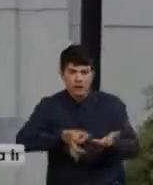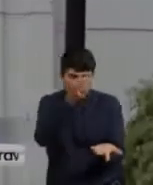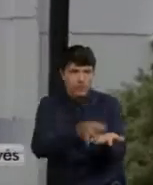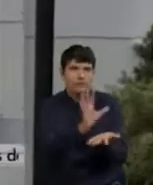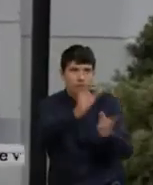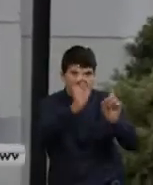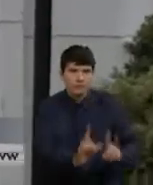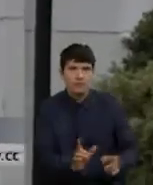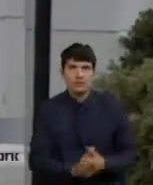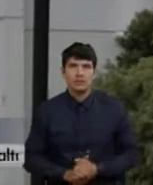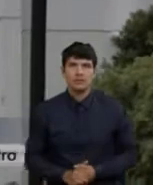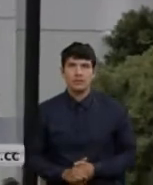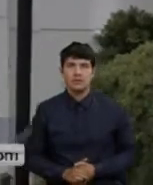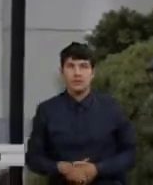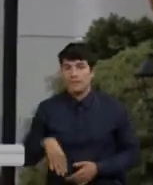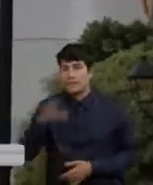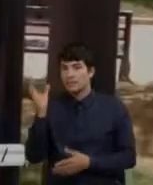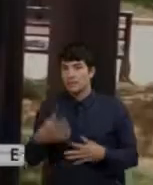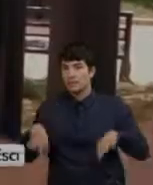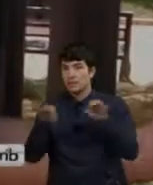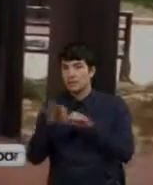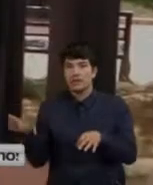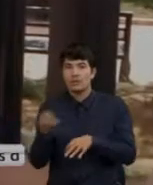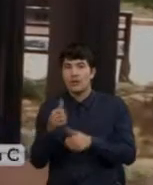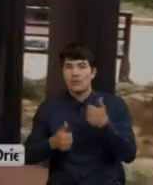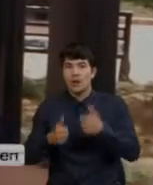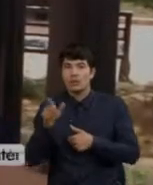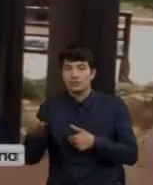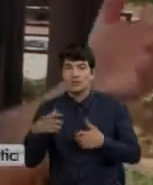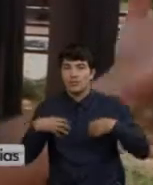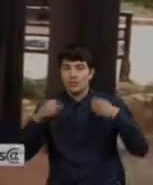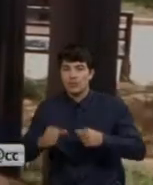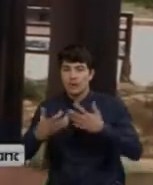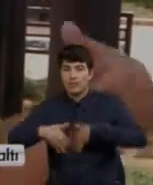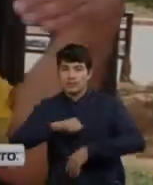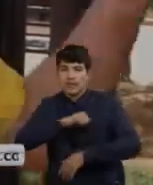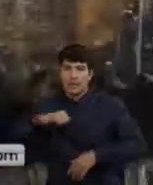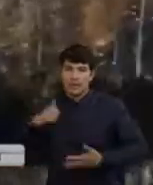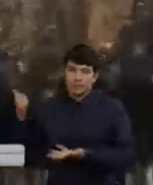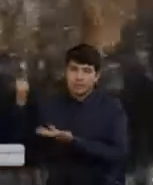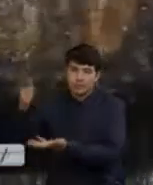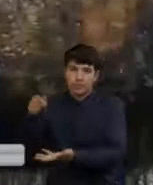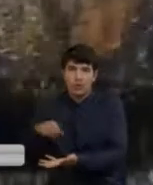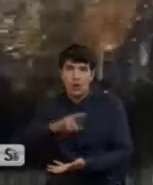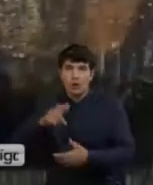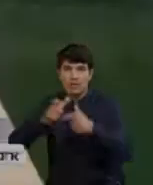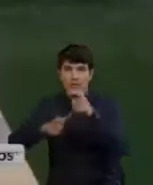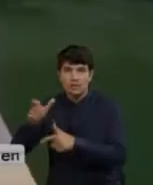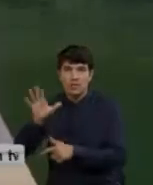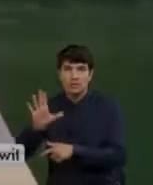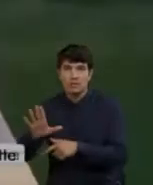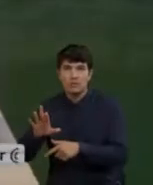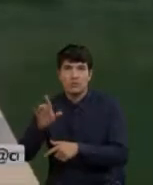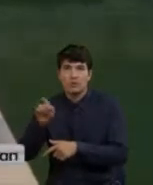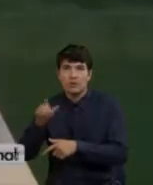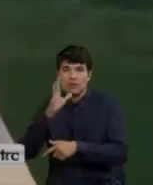decisión lo más importante de todo esto es que termina en manos de particulares una reinversión en manos de otras personas ajenas